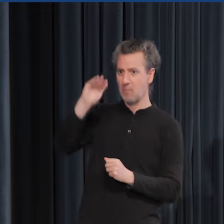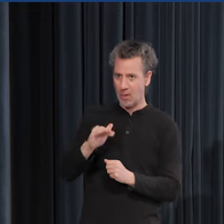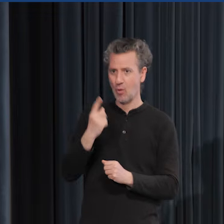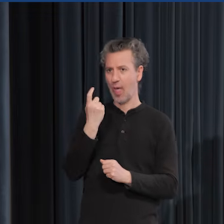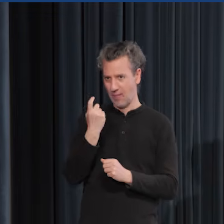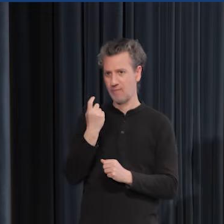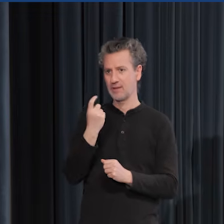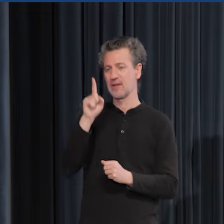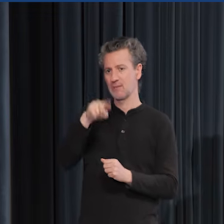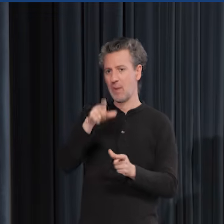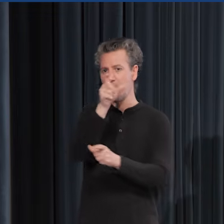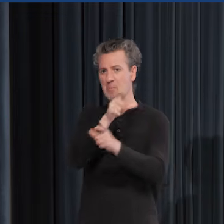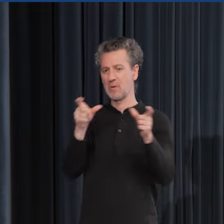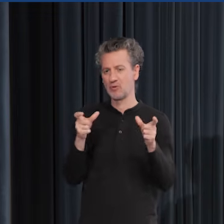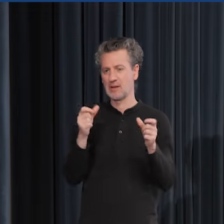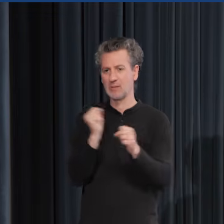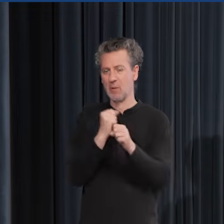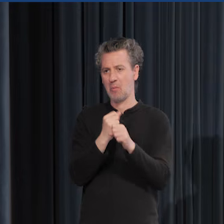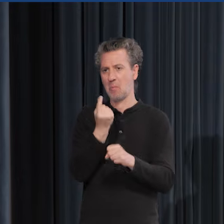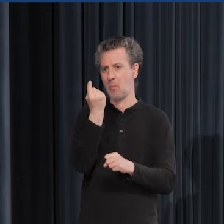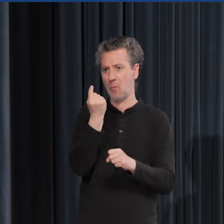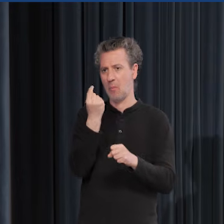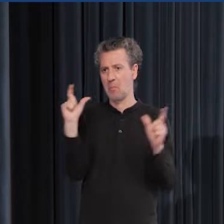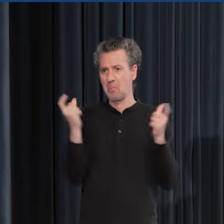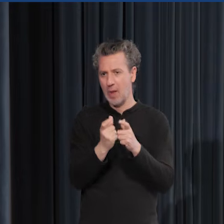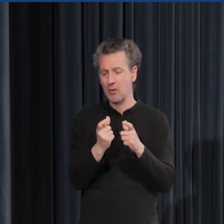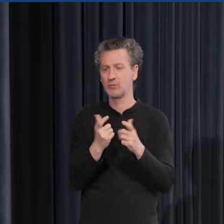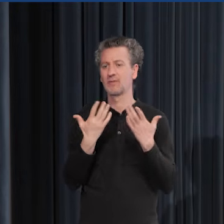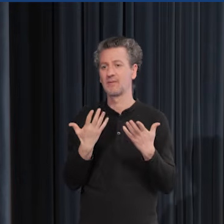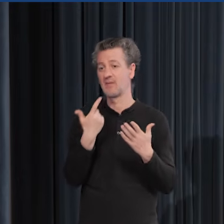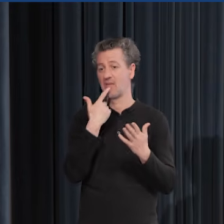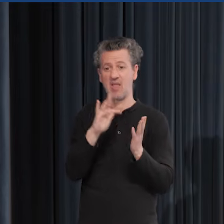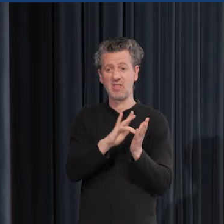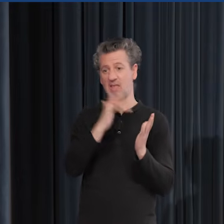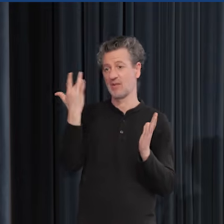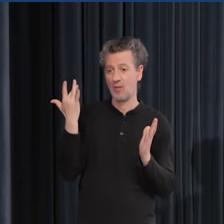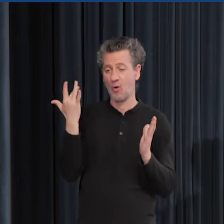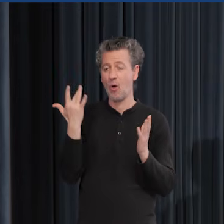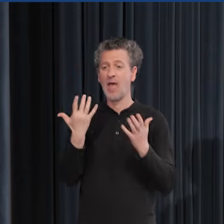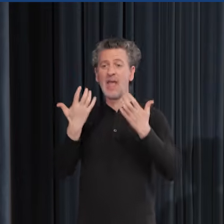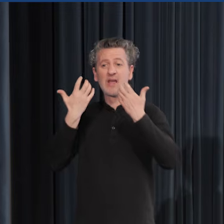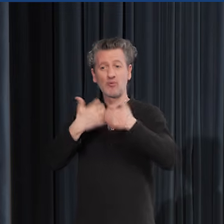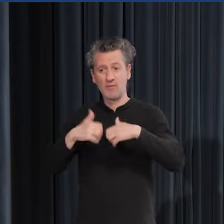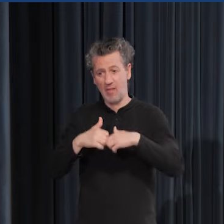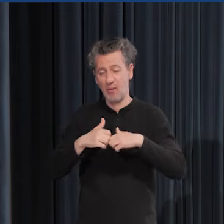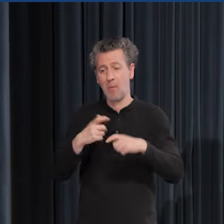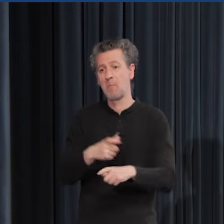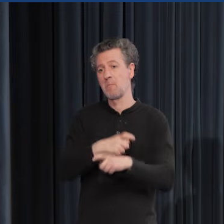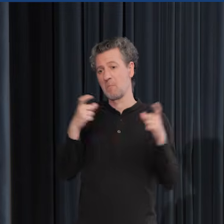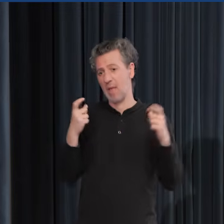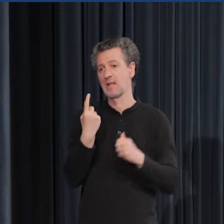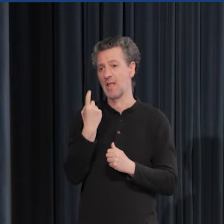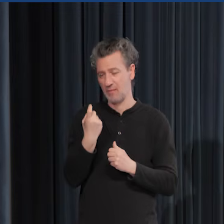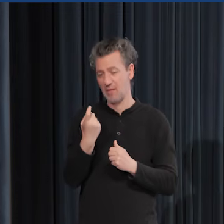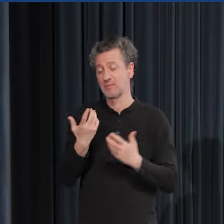y con menos obreros, con lo cual parece que la tendencia tenga que ser la digitalización y la industrialización. Lo que pasa es que antes